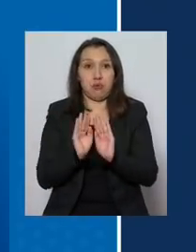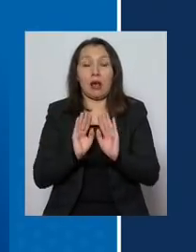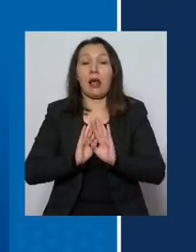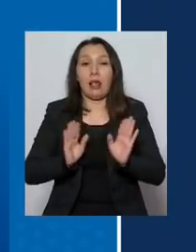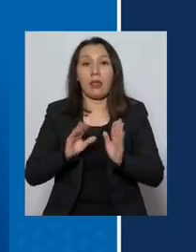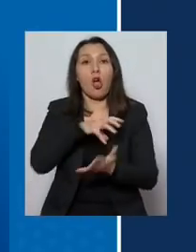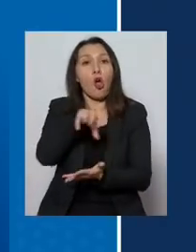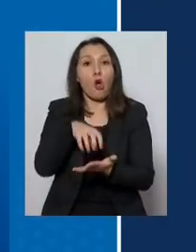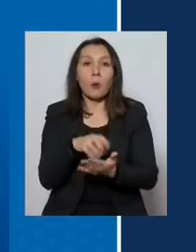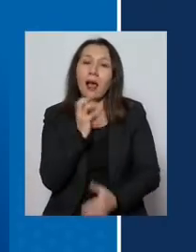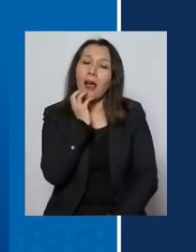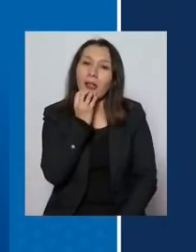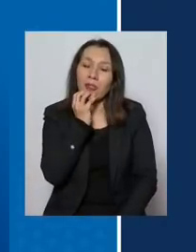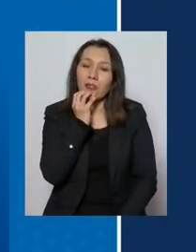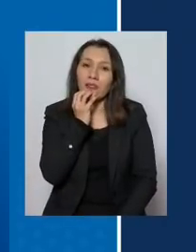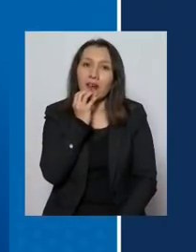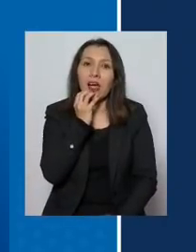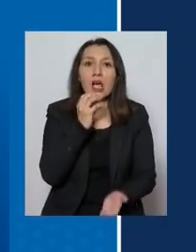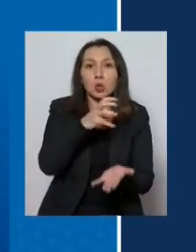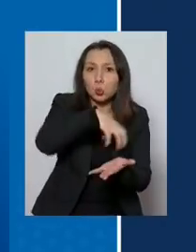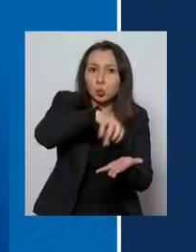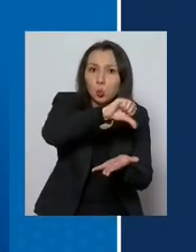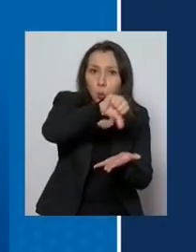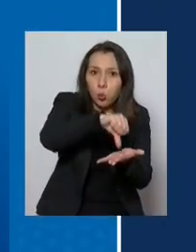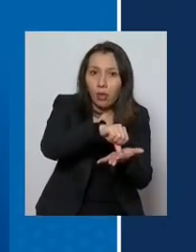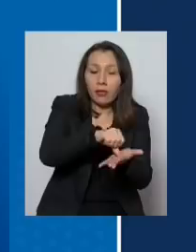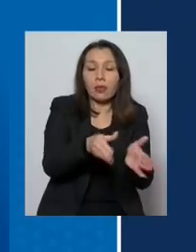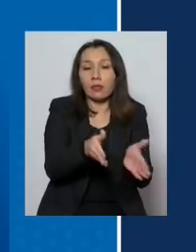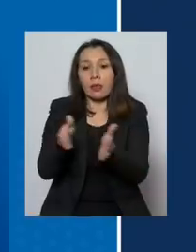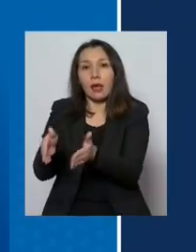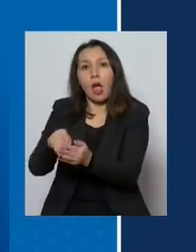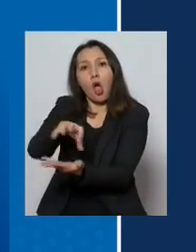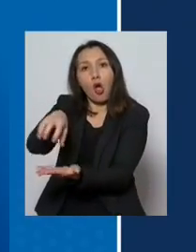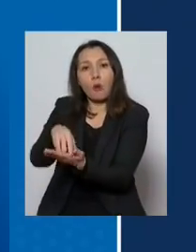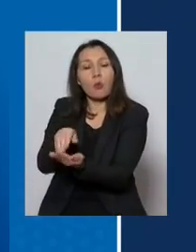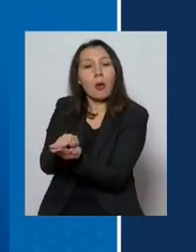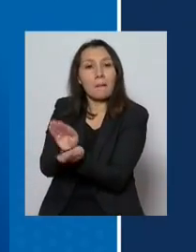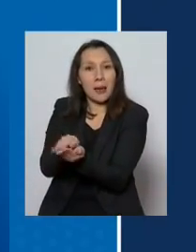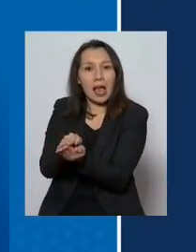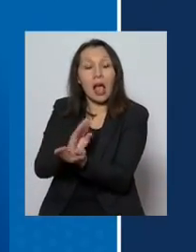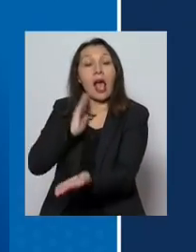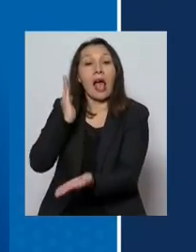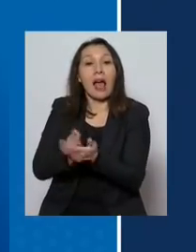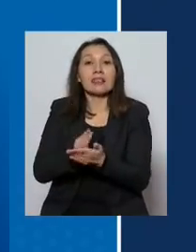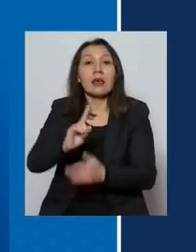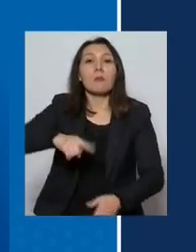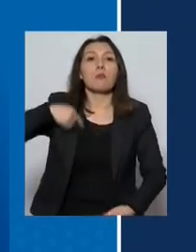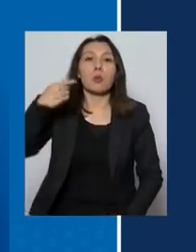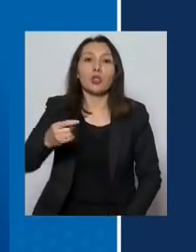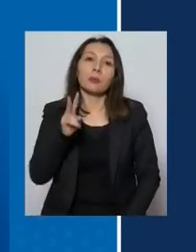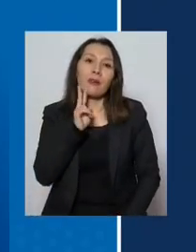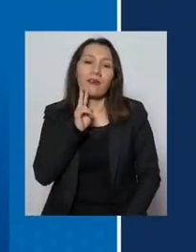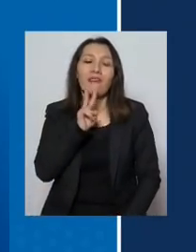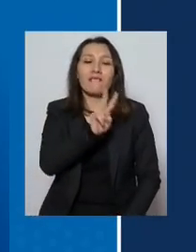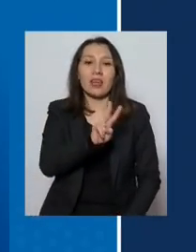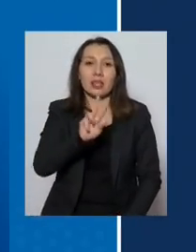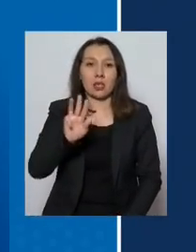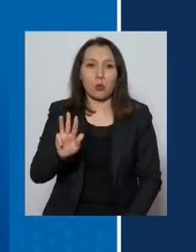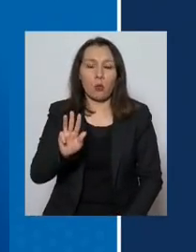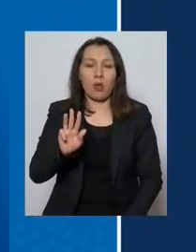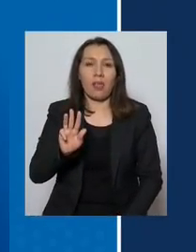en la comuna de Antofagasta, el núcleo urbano, y en la comuna de Mejillones, hasta el viernes 29 a